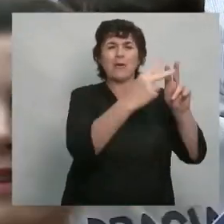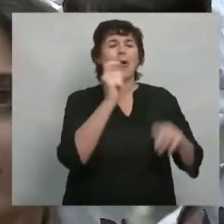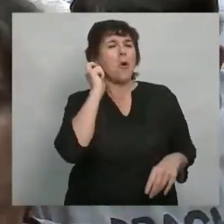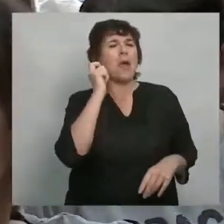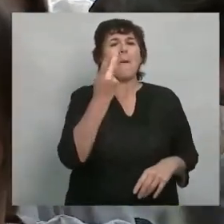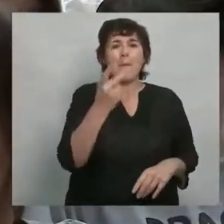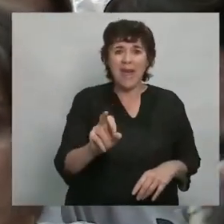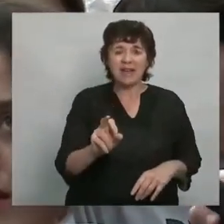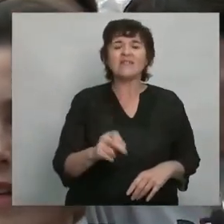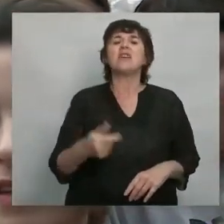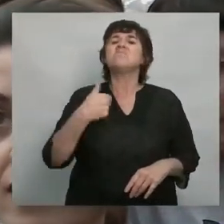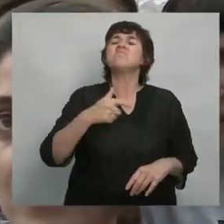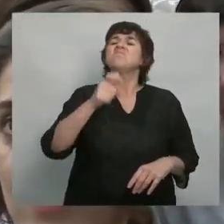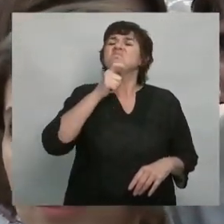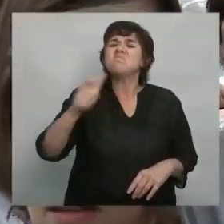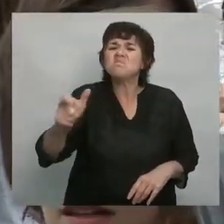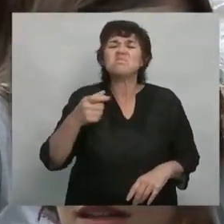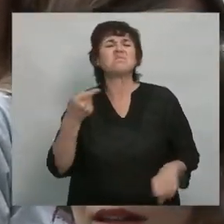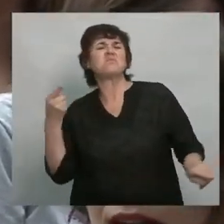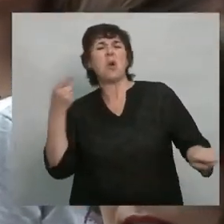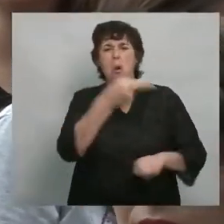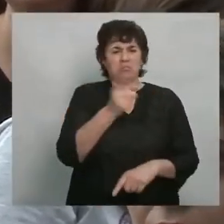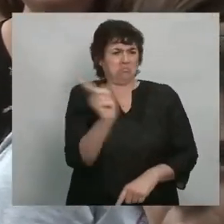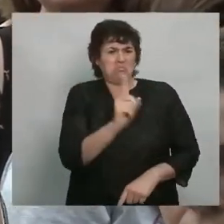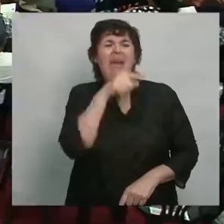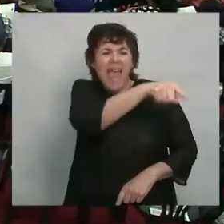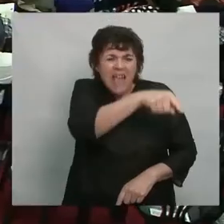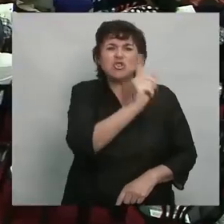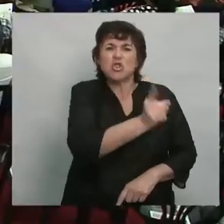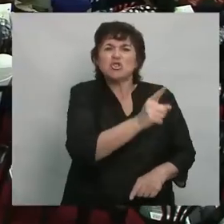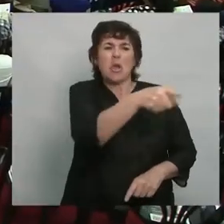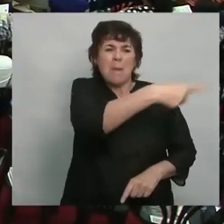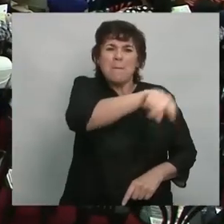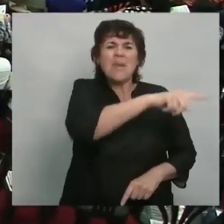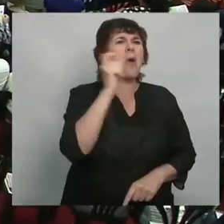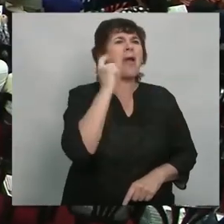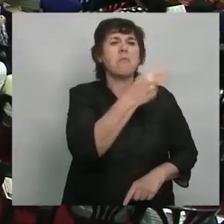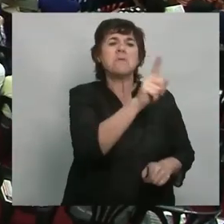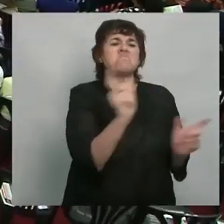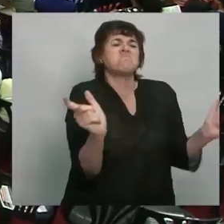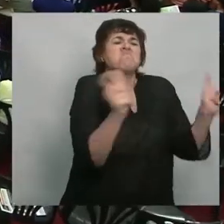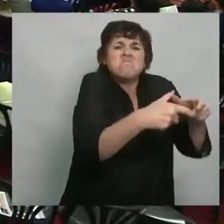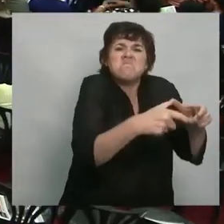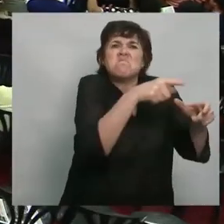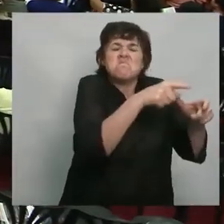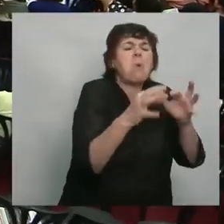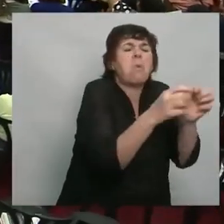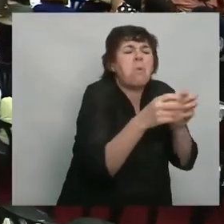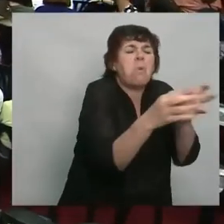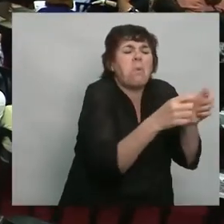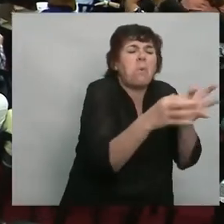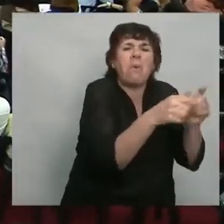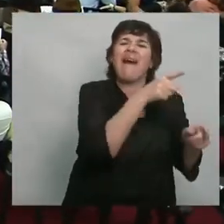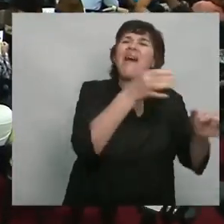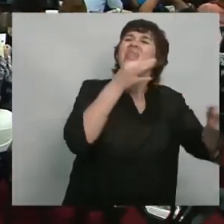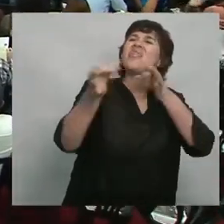les hemos respondido que la contracumbre son ellos, porque ellos se encierran a discutir lo que nunca dicen. Ellos no